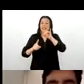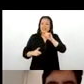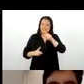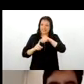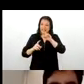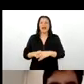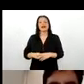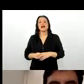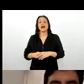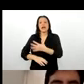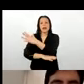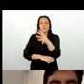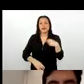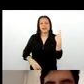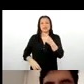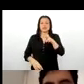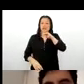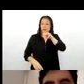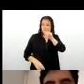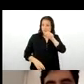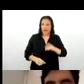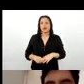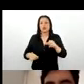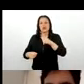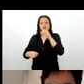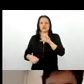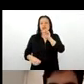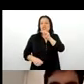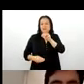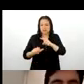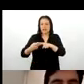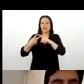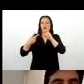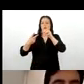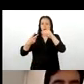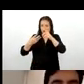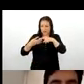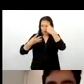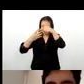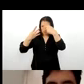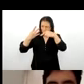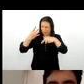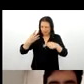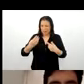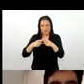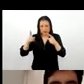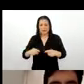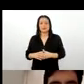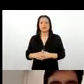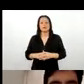Manu, el Parque Nacional de Anachala-Chemillén, Guayay, Pampagaleras. Entonces,